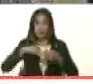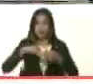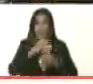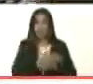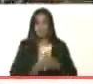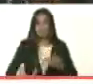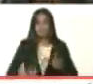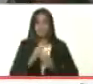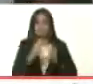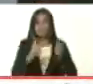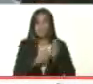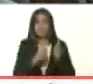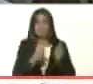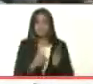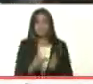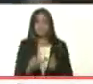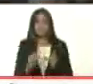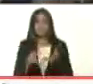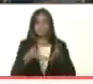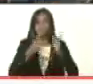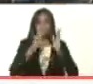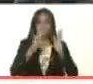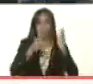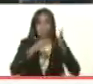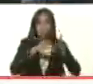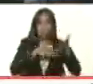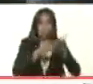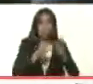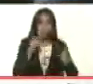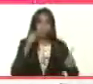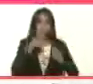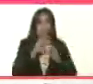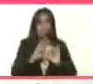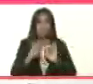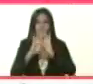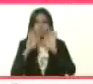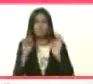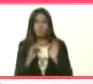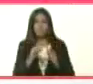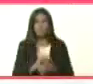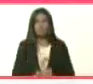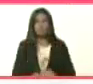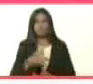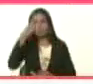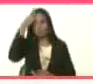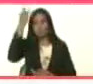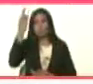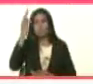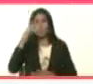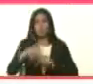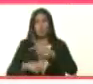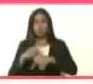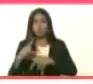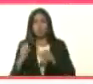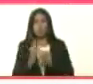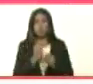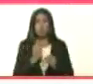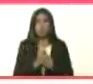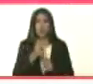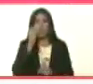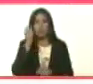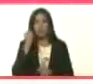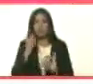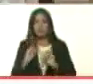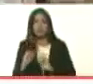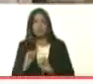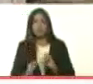la estructura directa de la vicepresidencia. Los consejos productivos de los trabajadores